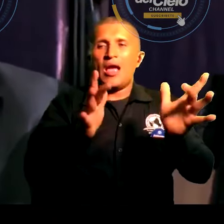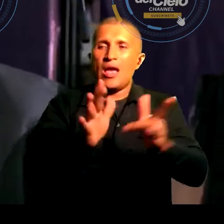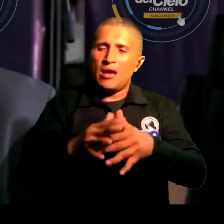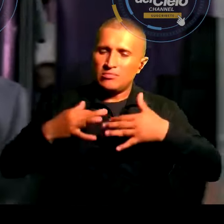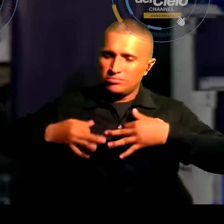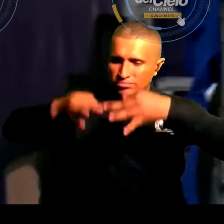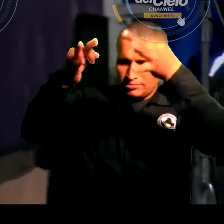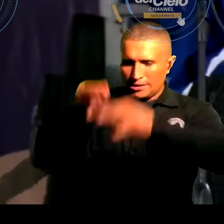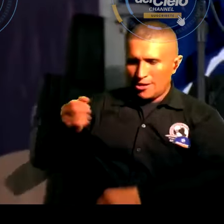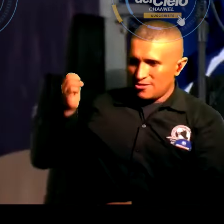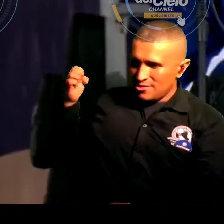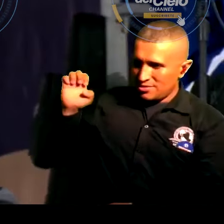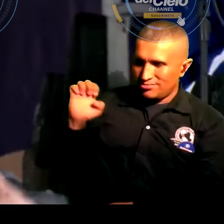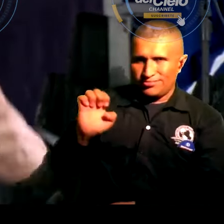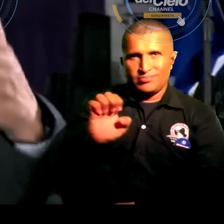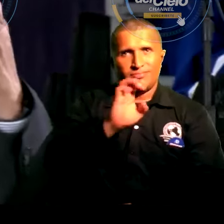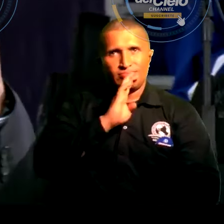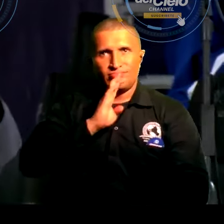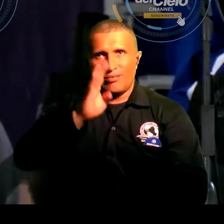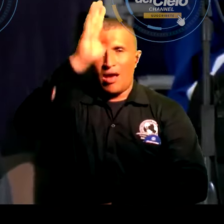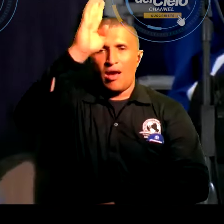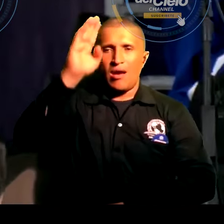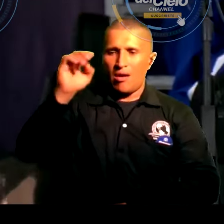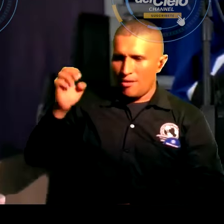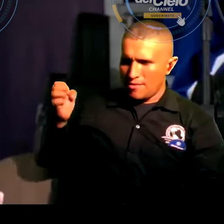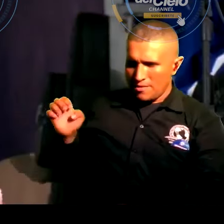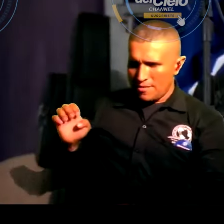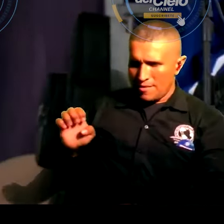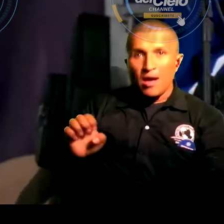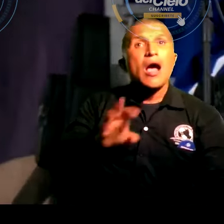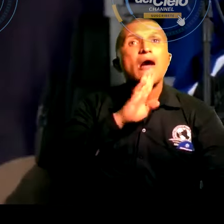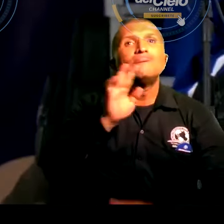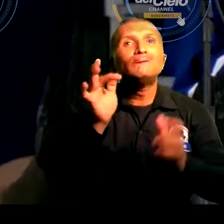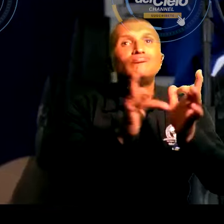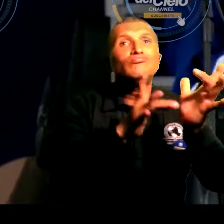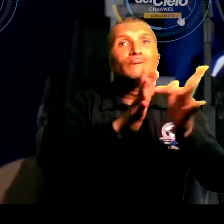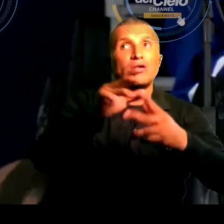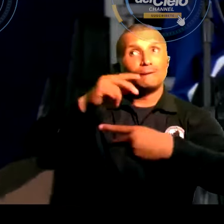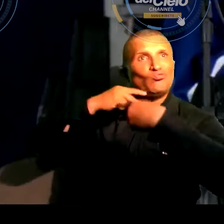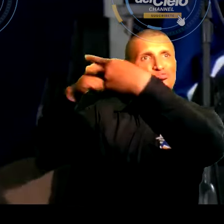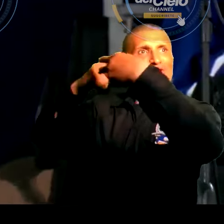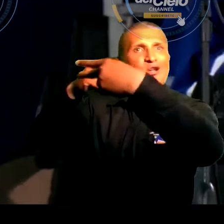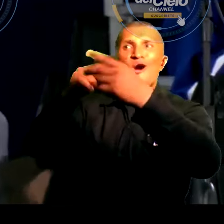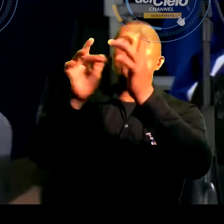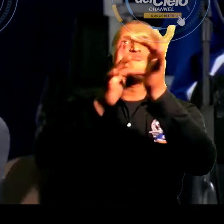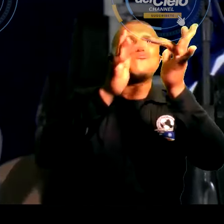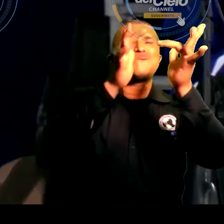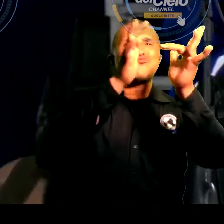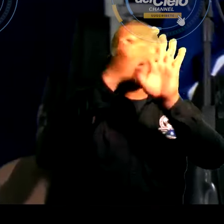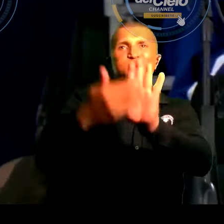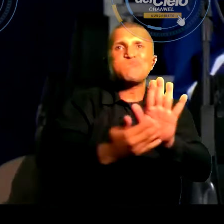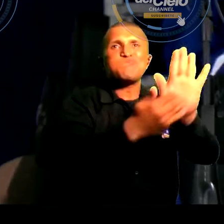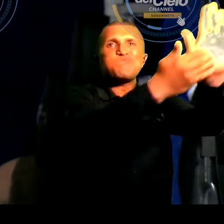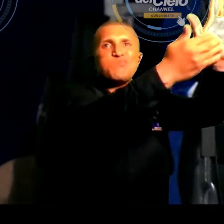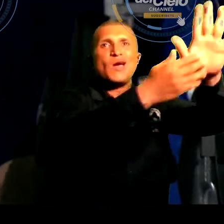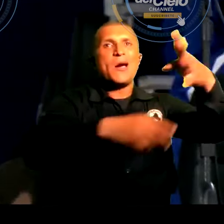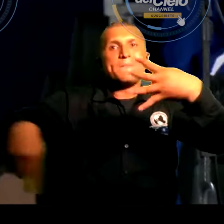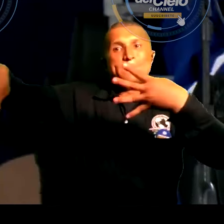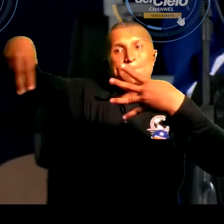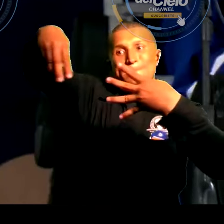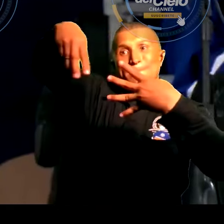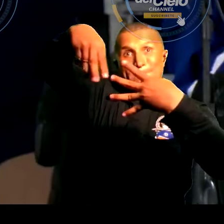evangelio, hablamos del evangelio de Jesucristo, como lo presenta San Marcos. San Marcos,